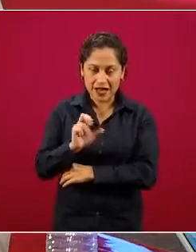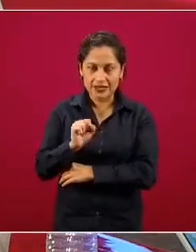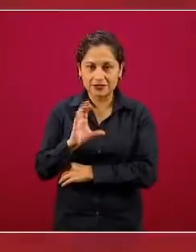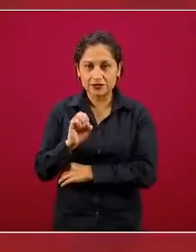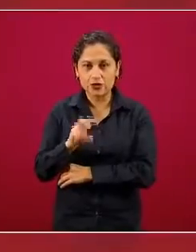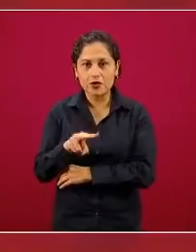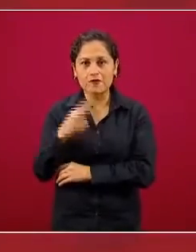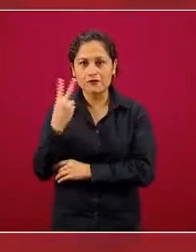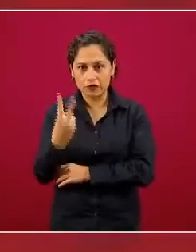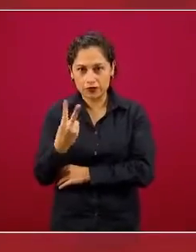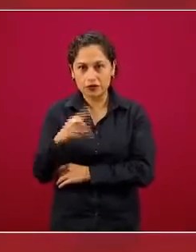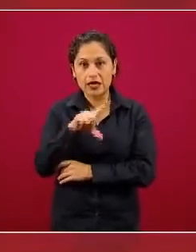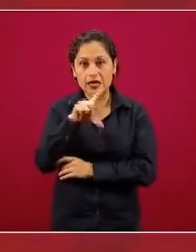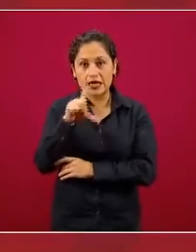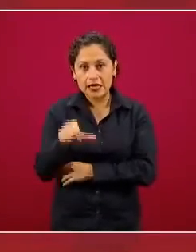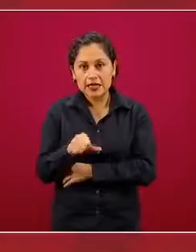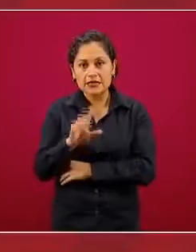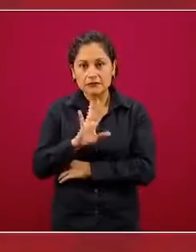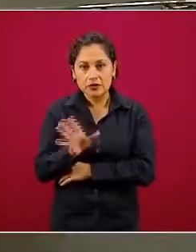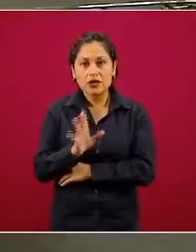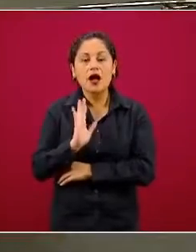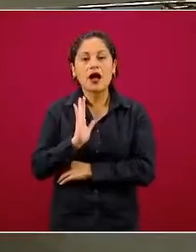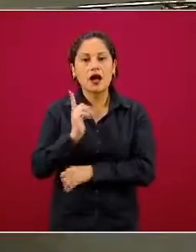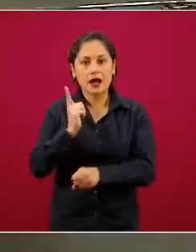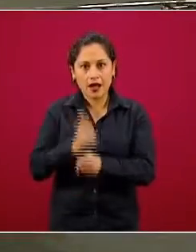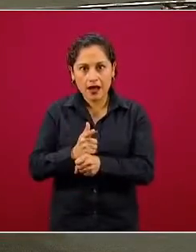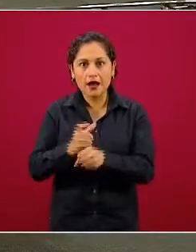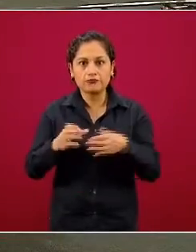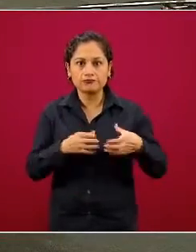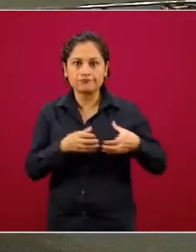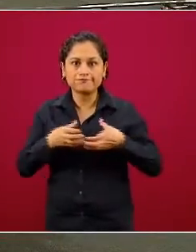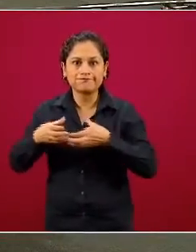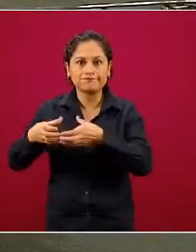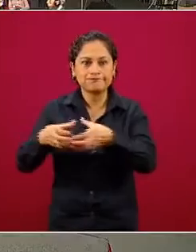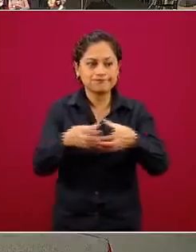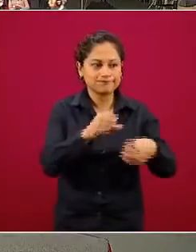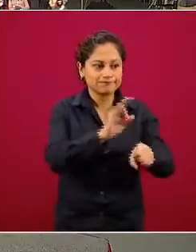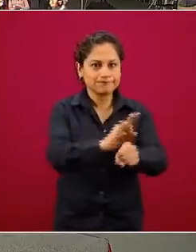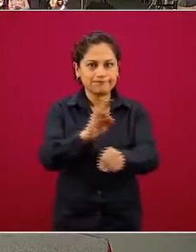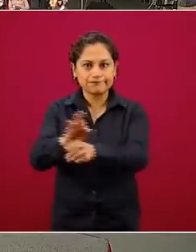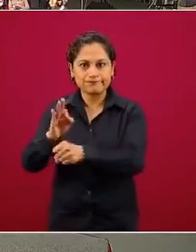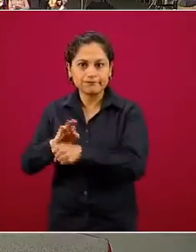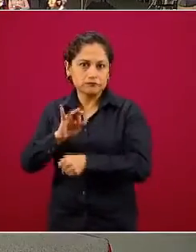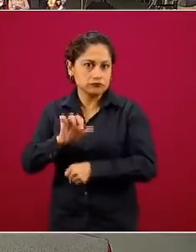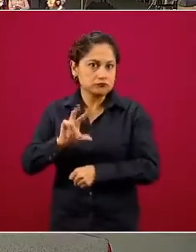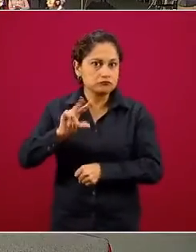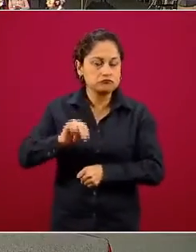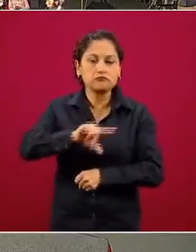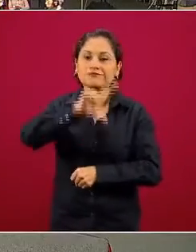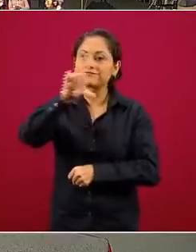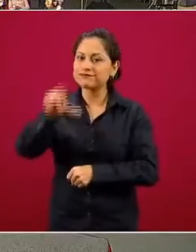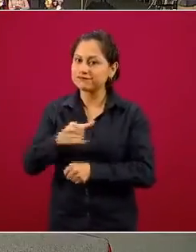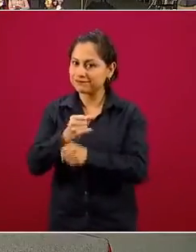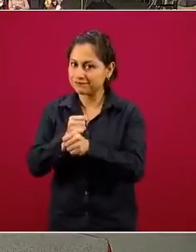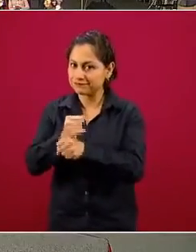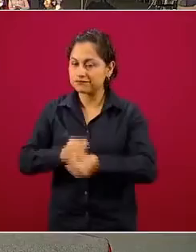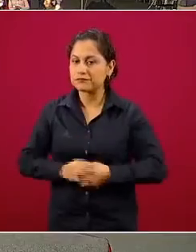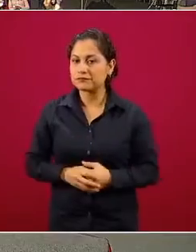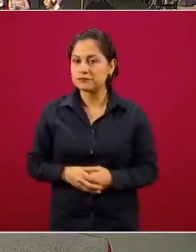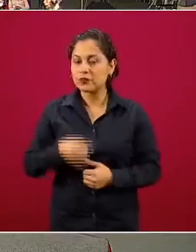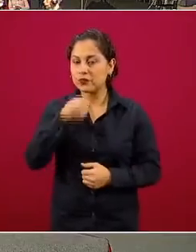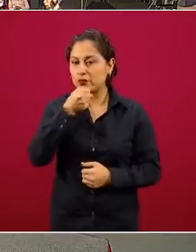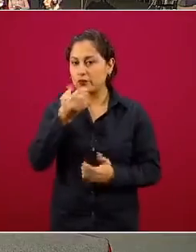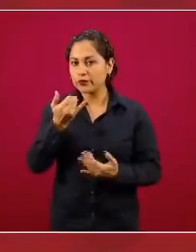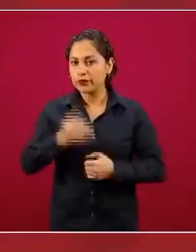punto crítico de la inmunidad de rebaño. ¿Un porcentaje de inmunidad de rebaño para abrir los municipios?